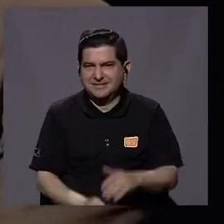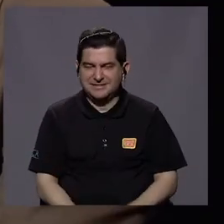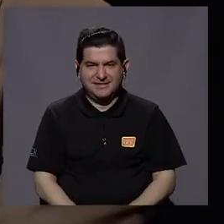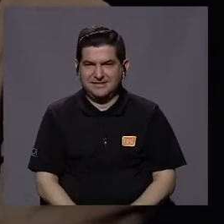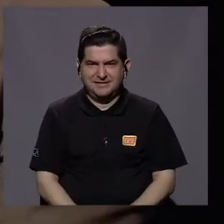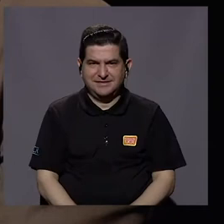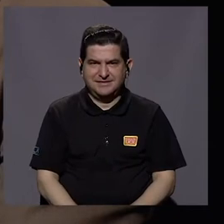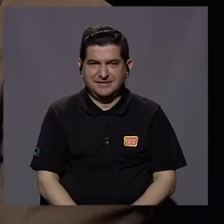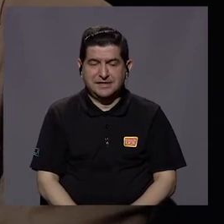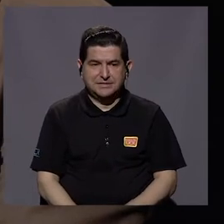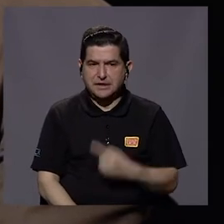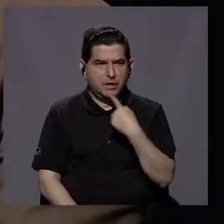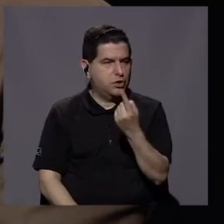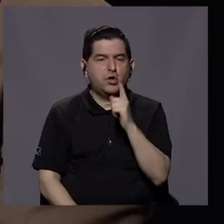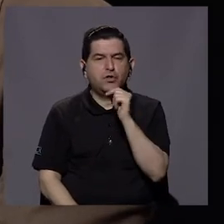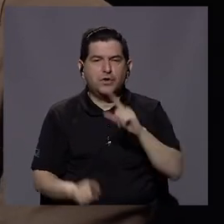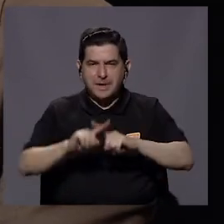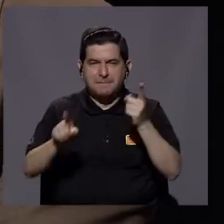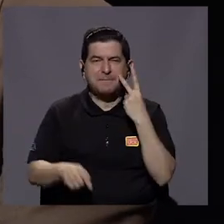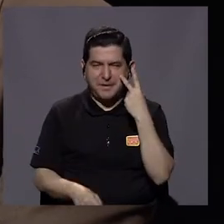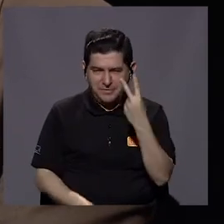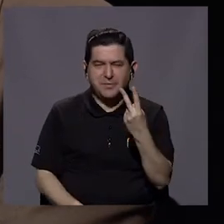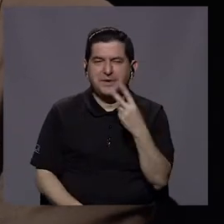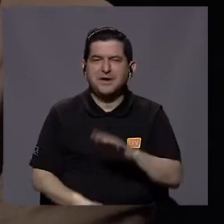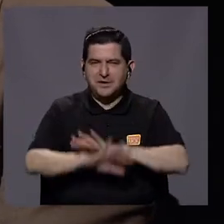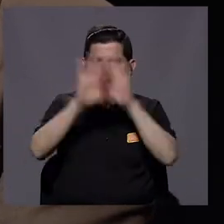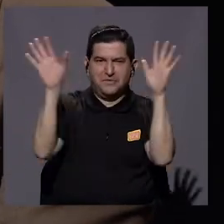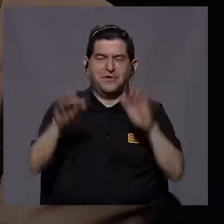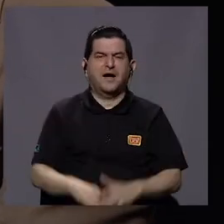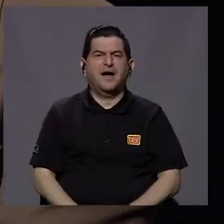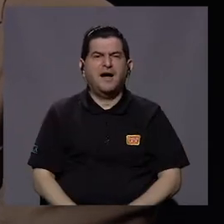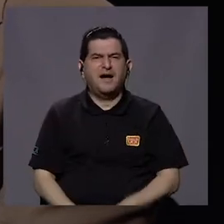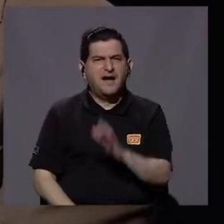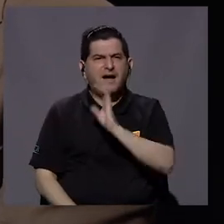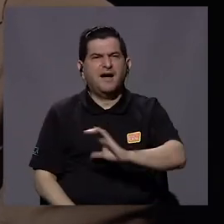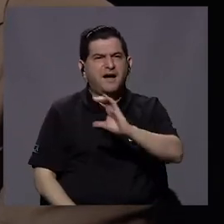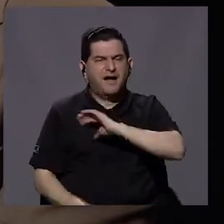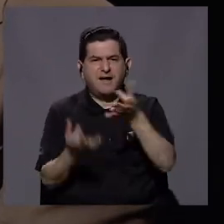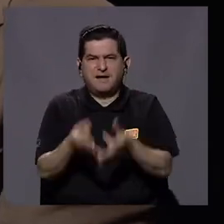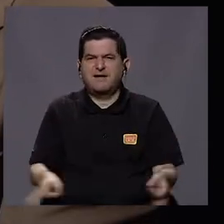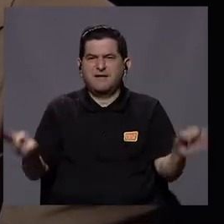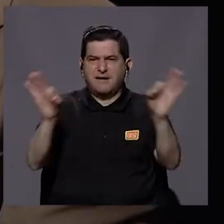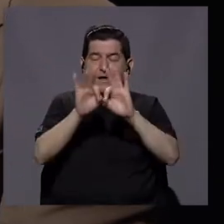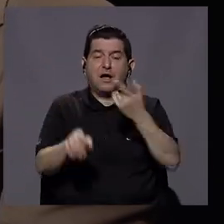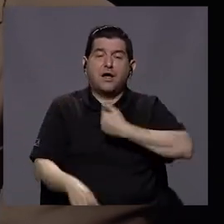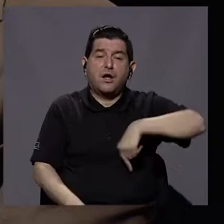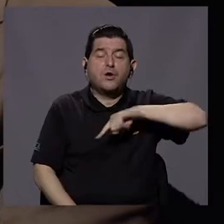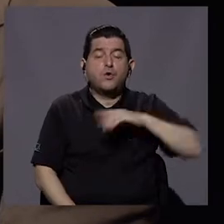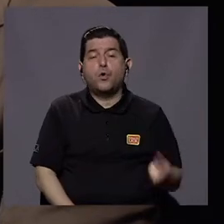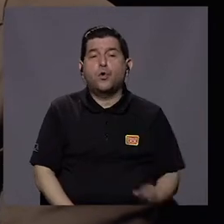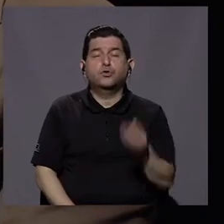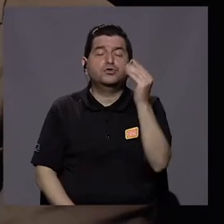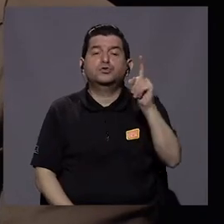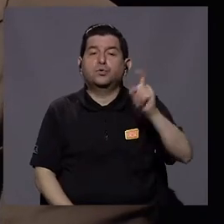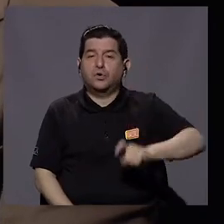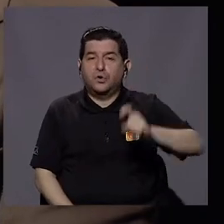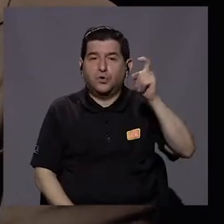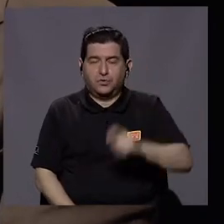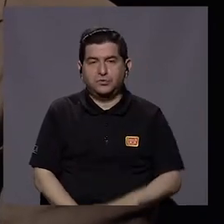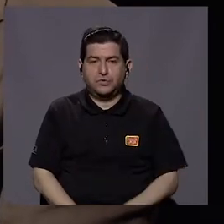decir ahorita por quién, pero se notaba que eran maleadas, planteaban características importantes, es decir, nosotros como jóvenes